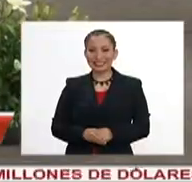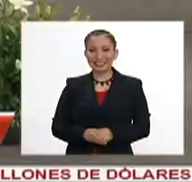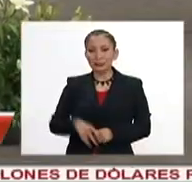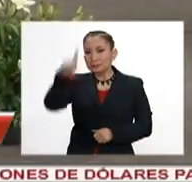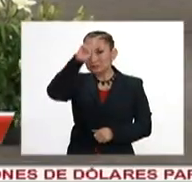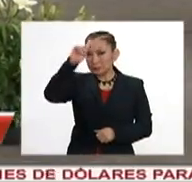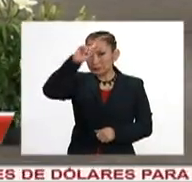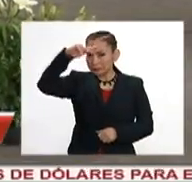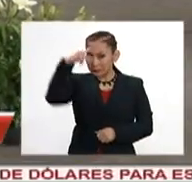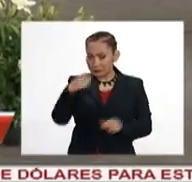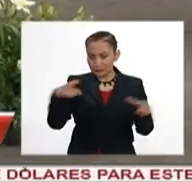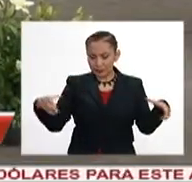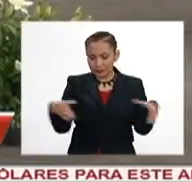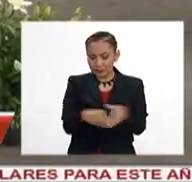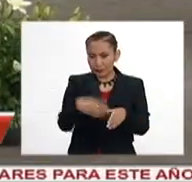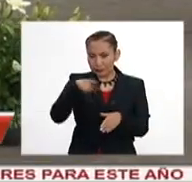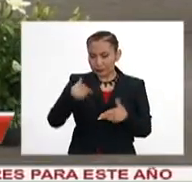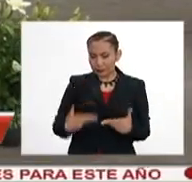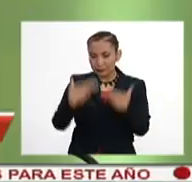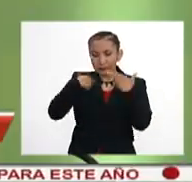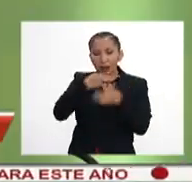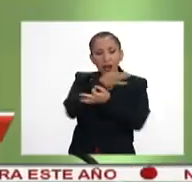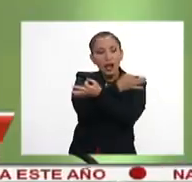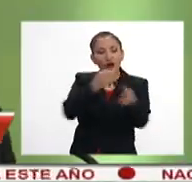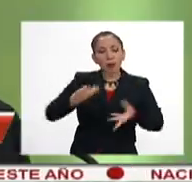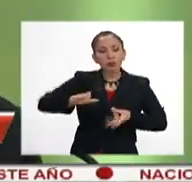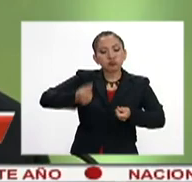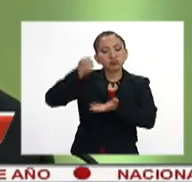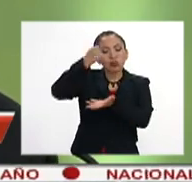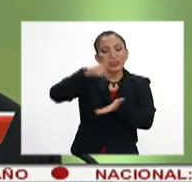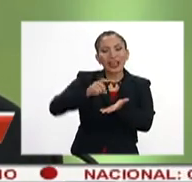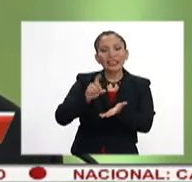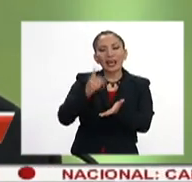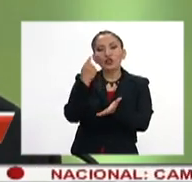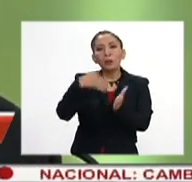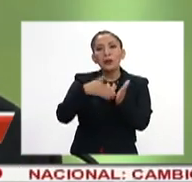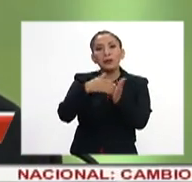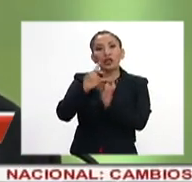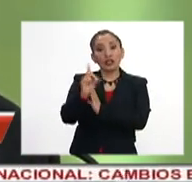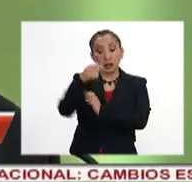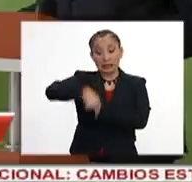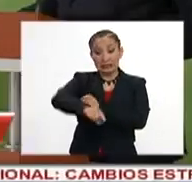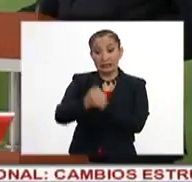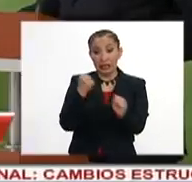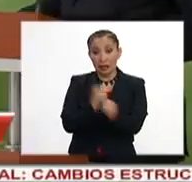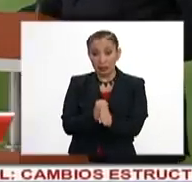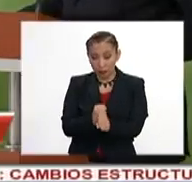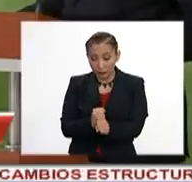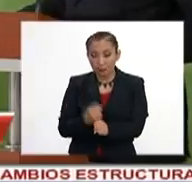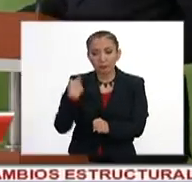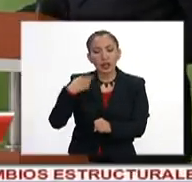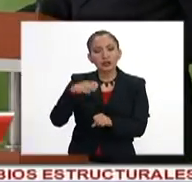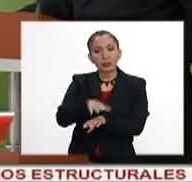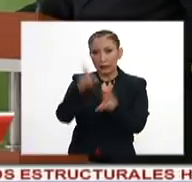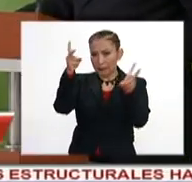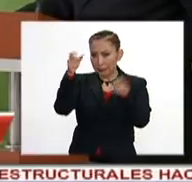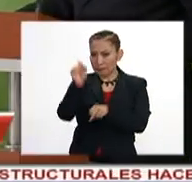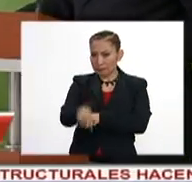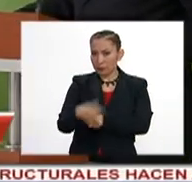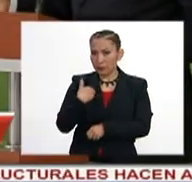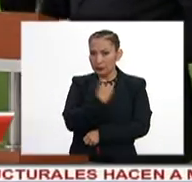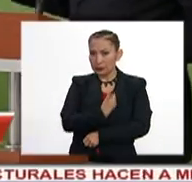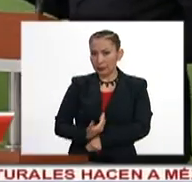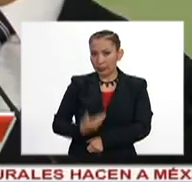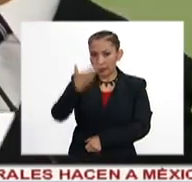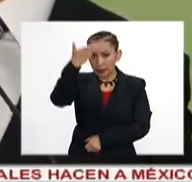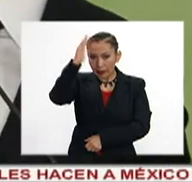El Consejo Mexicano de Negocios anunció una inversión de más de 31,000 millones de dólares para este año. Al respecto, el